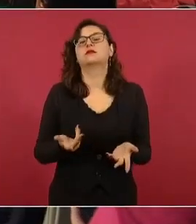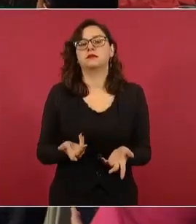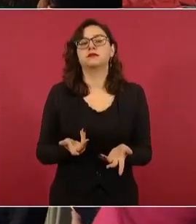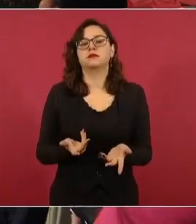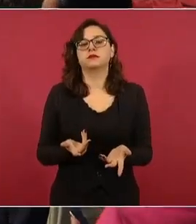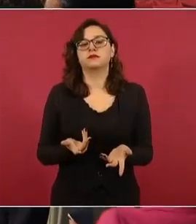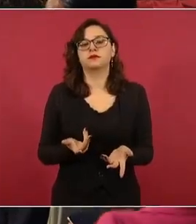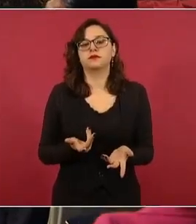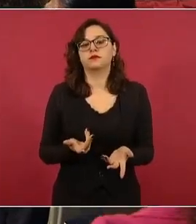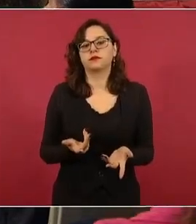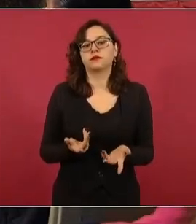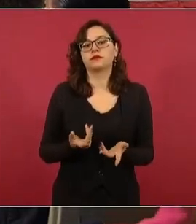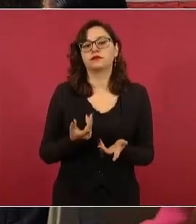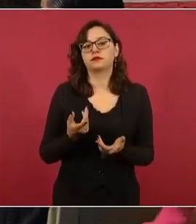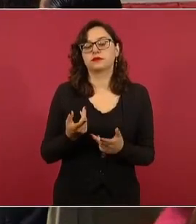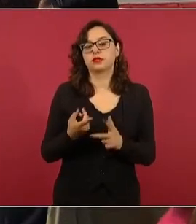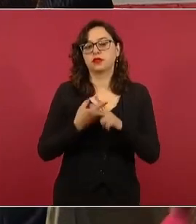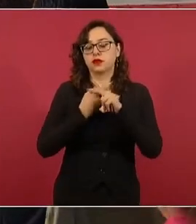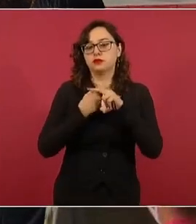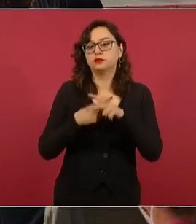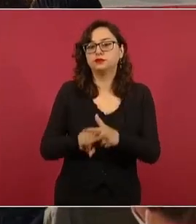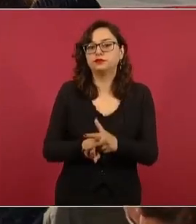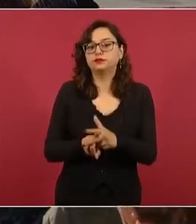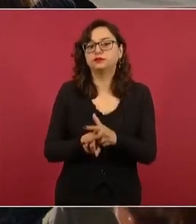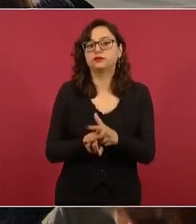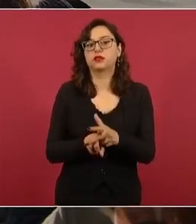primero en canoas